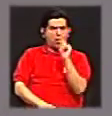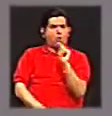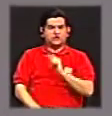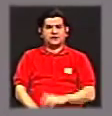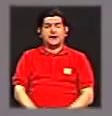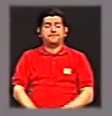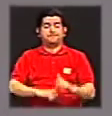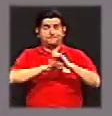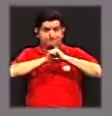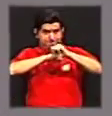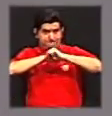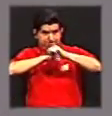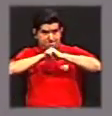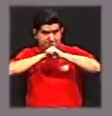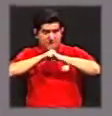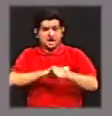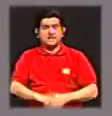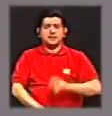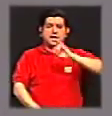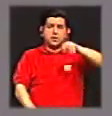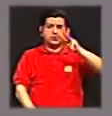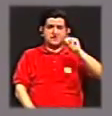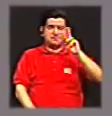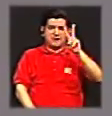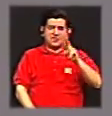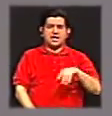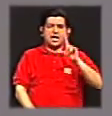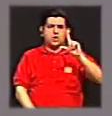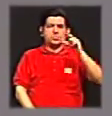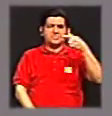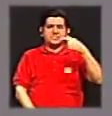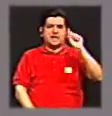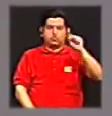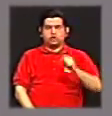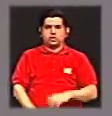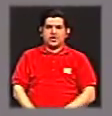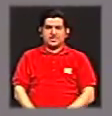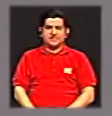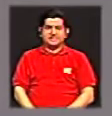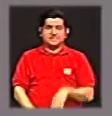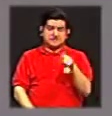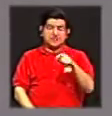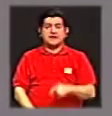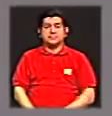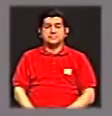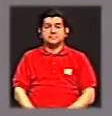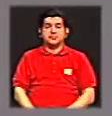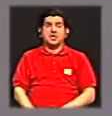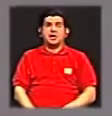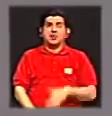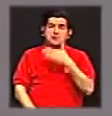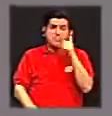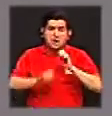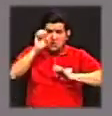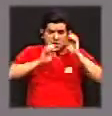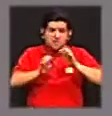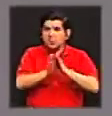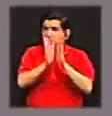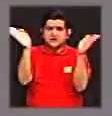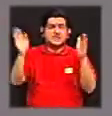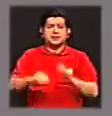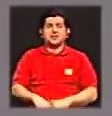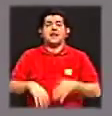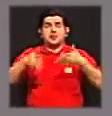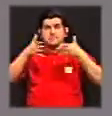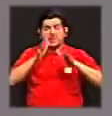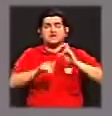es que las campañas de José María Villalta y Luis Guillermo Solís son mejor valoradas en términos generales,